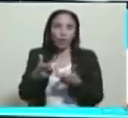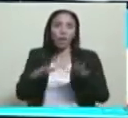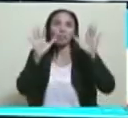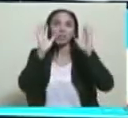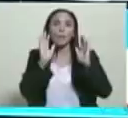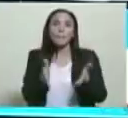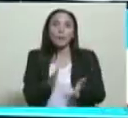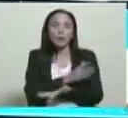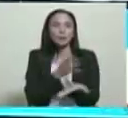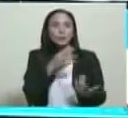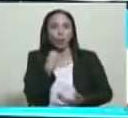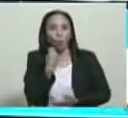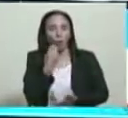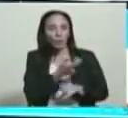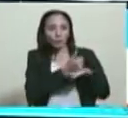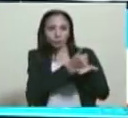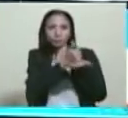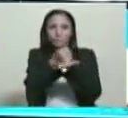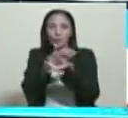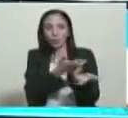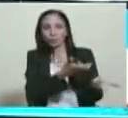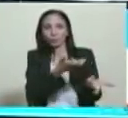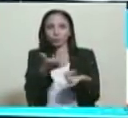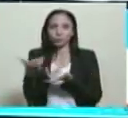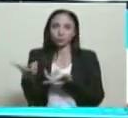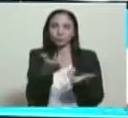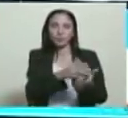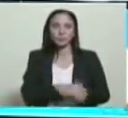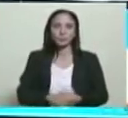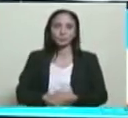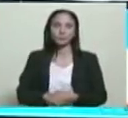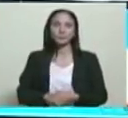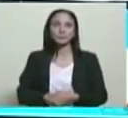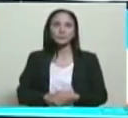también. No olvidemos